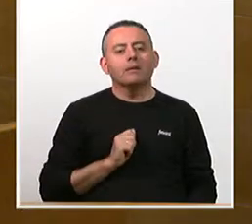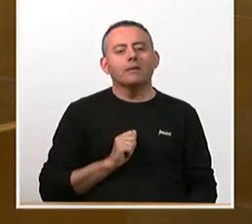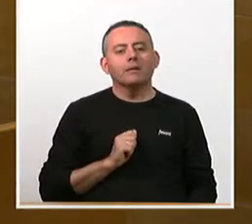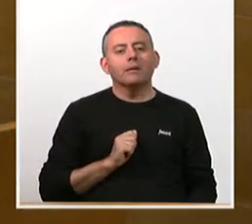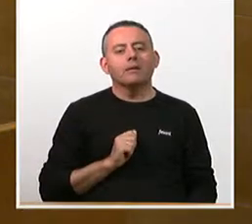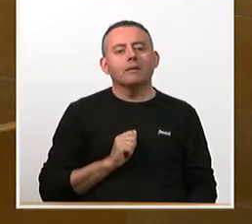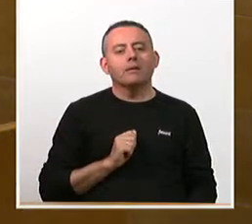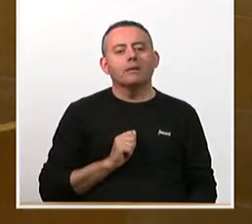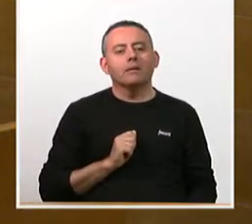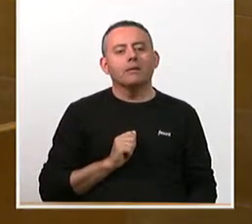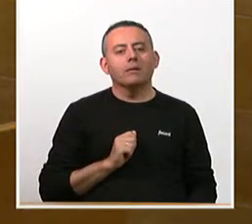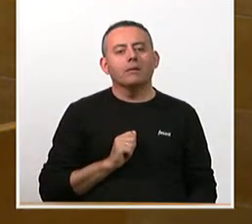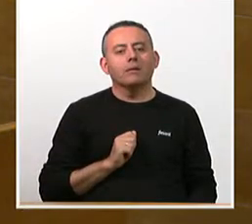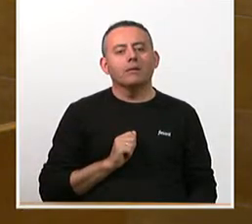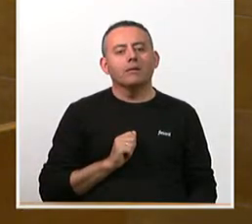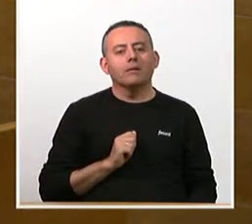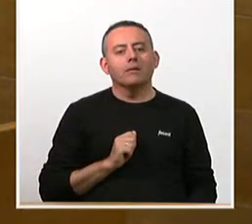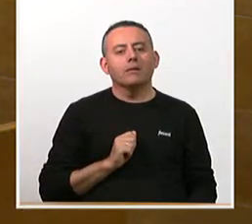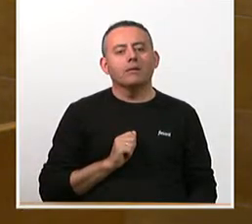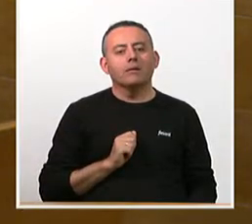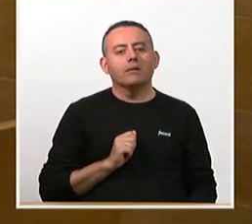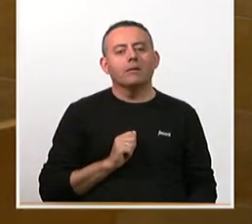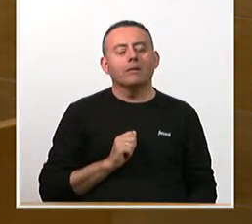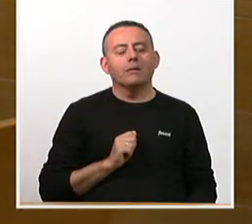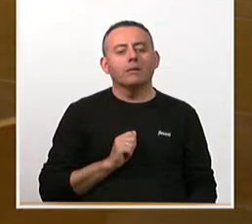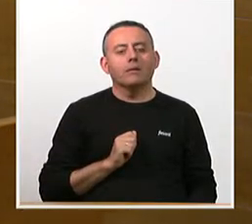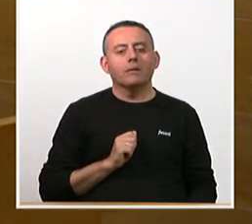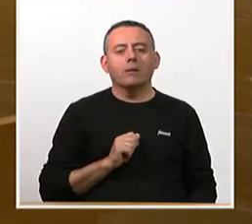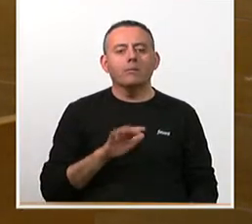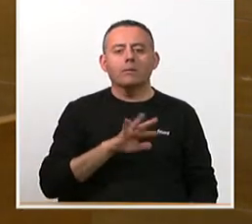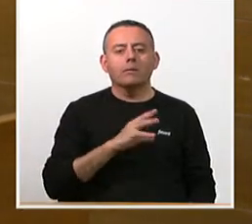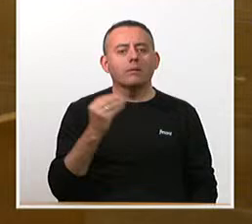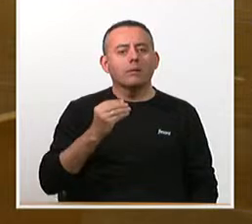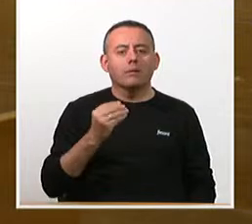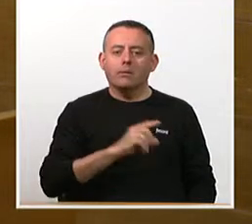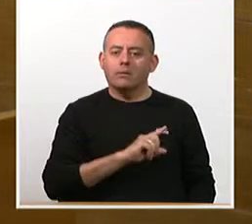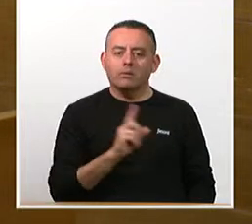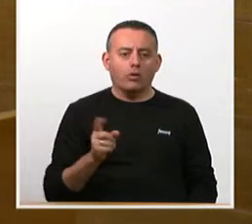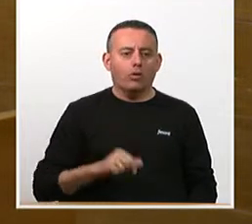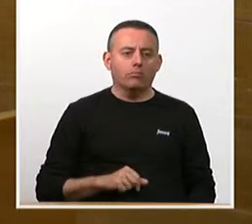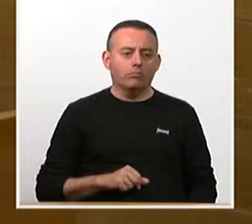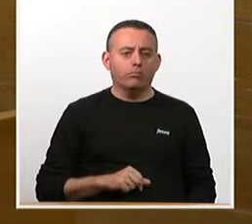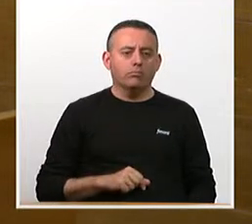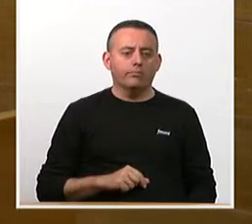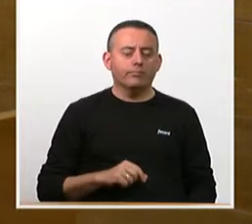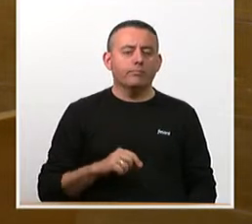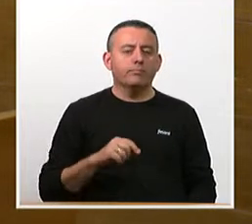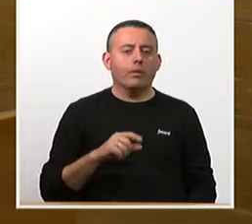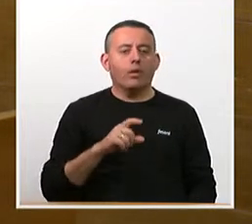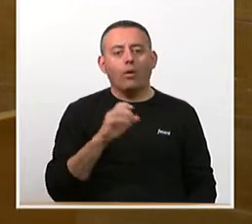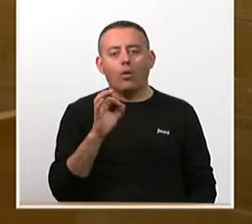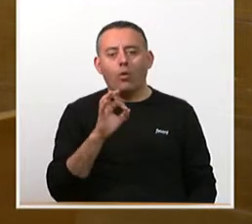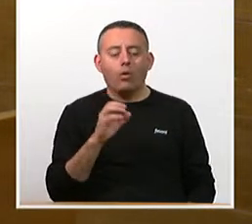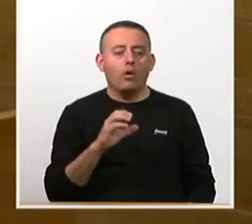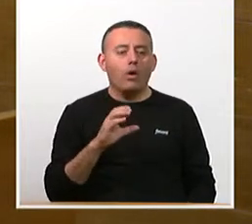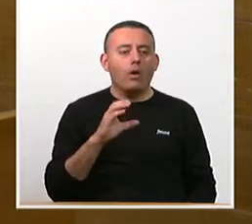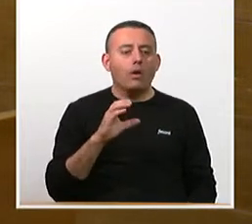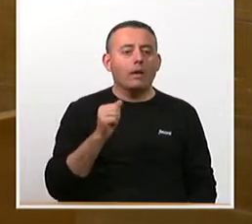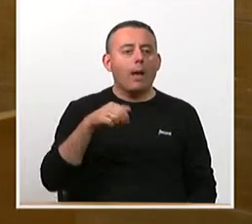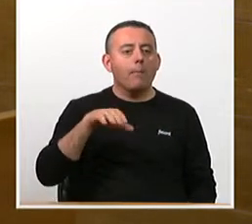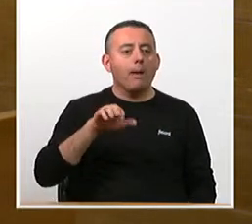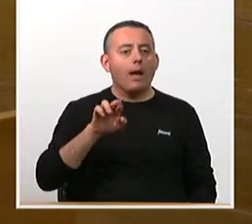herencia es incompetencia camarero Dónde está el dinero Carlos